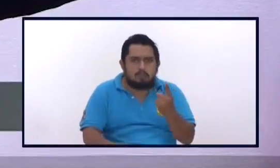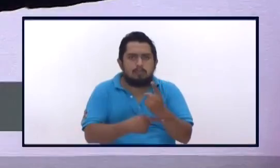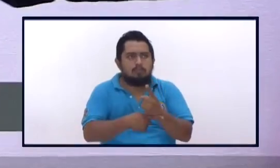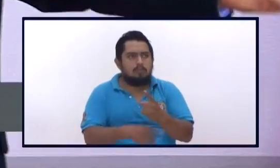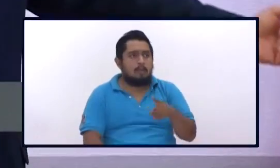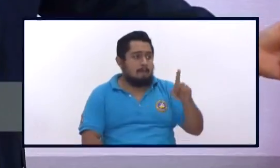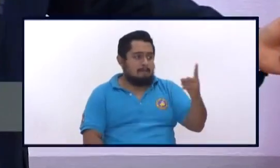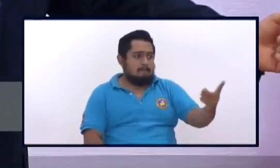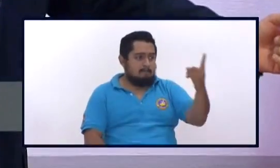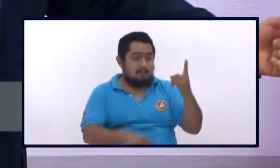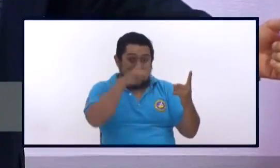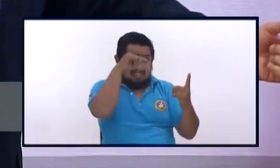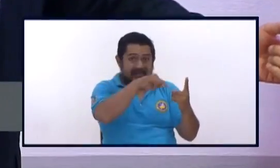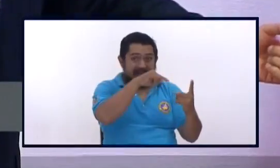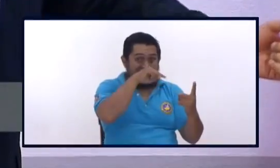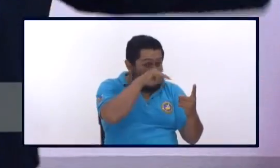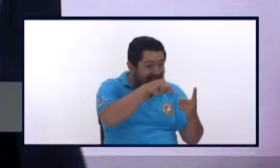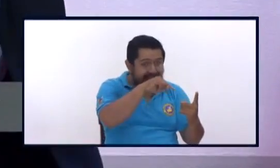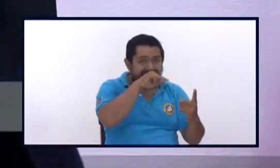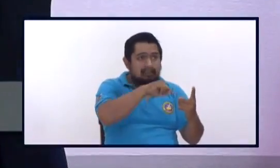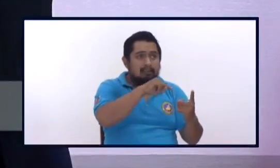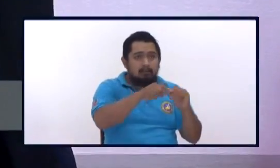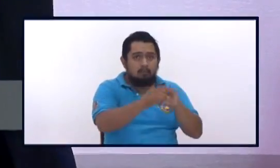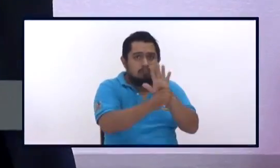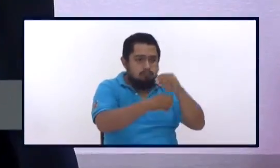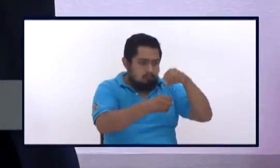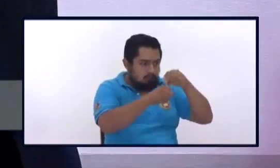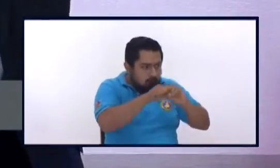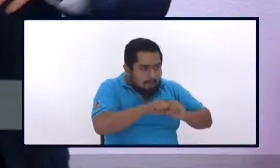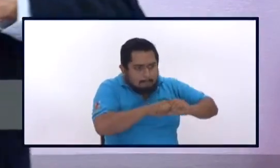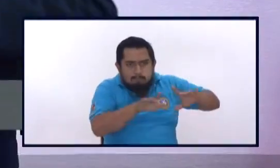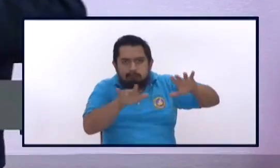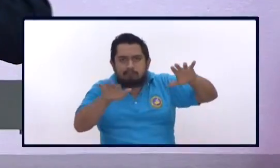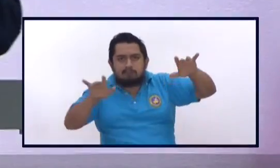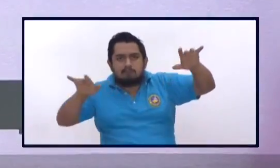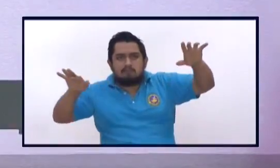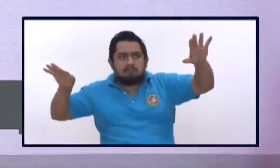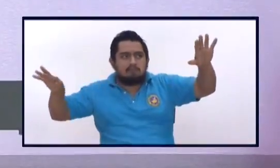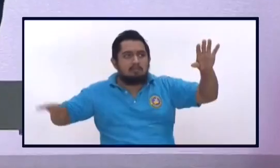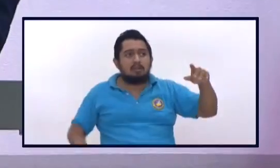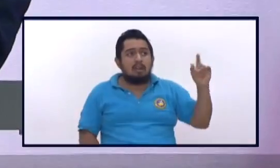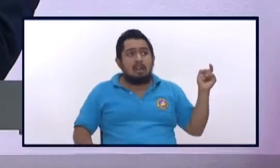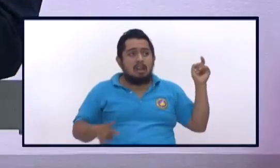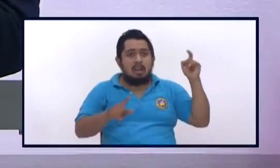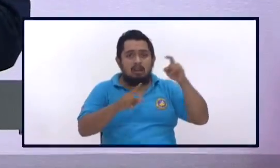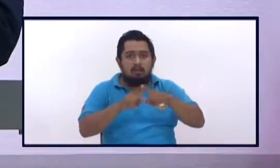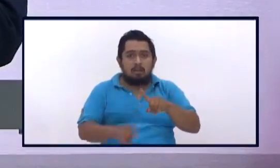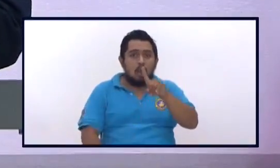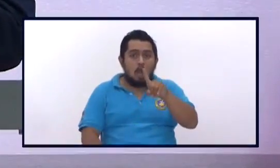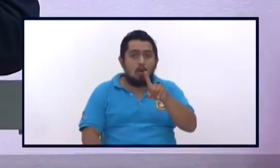y esta persona que entró por ese punto ciego llevó el coronavirus y han reportado igual que nicaragua sólo un